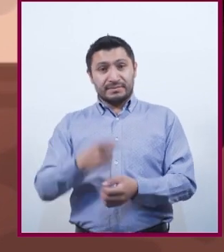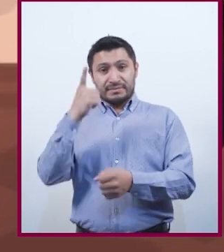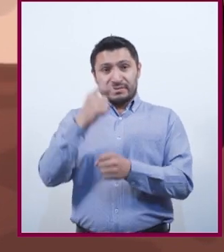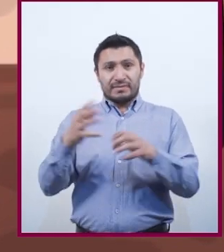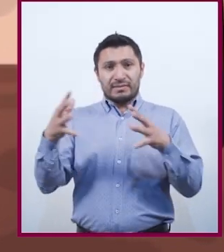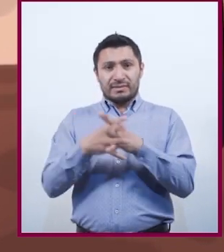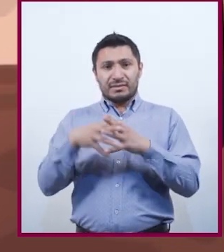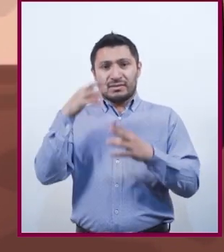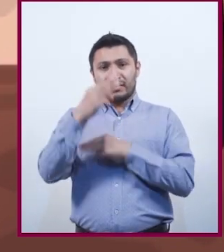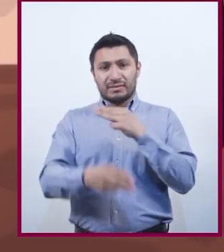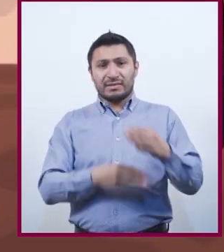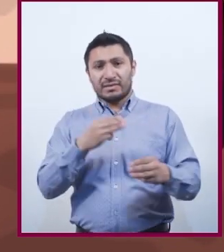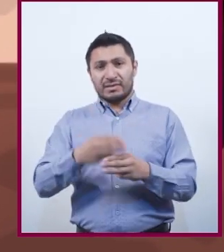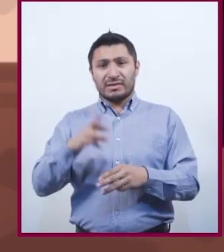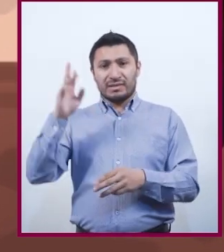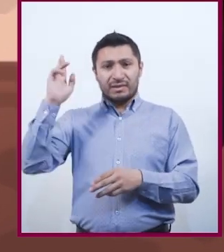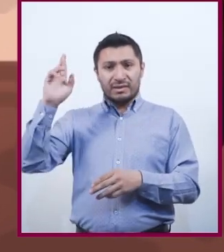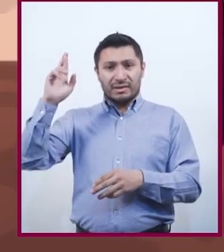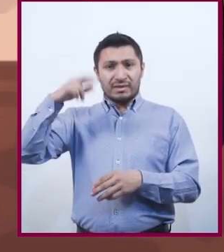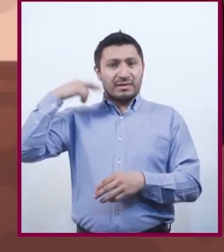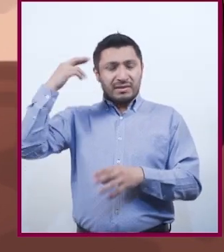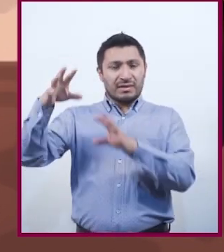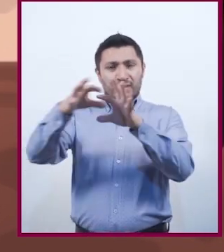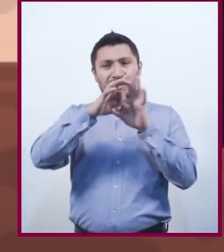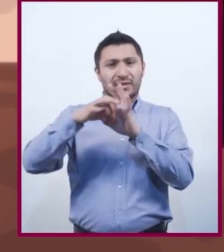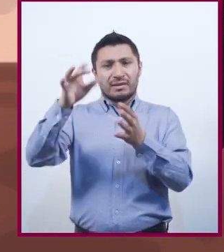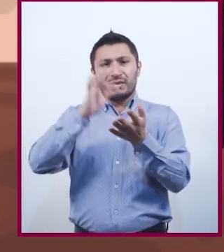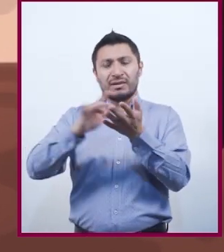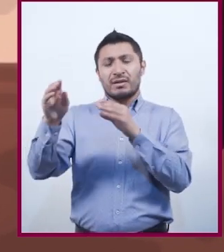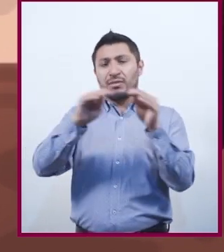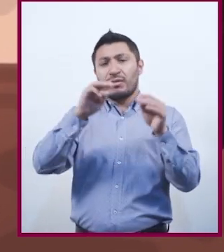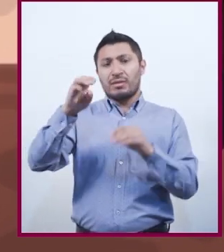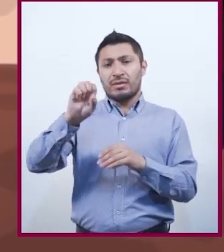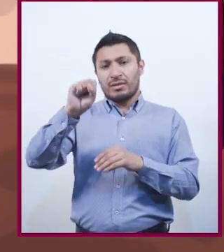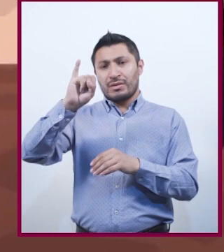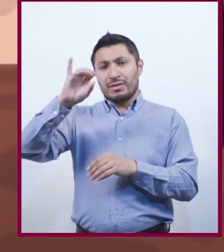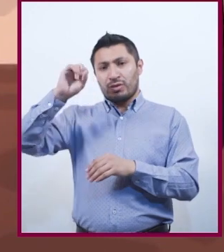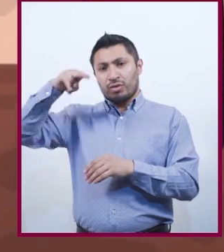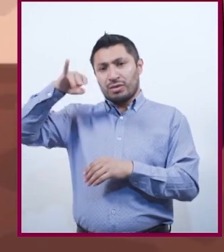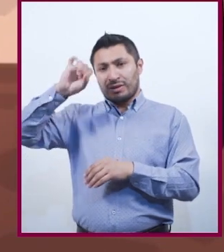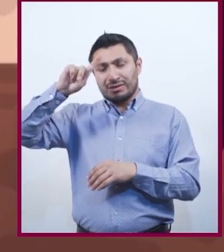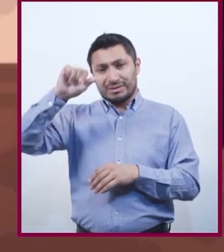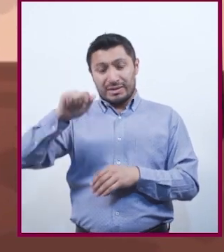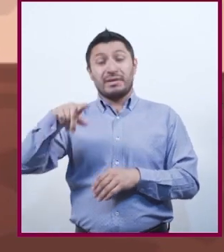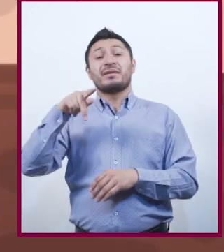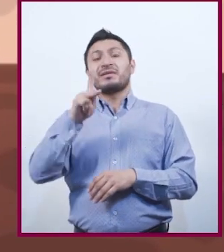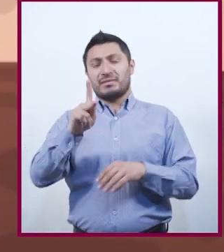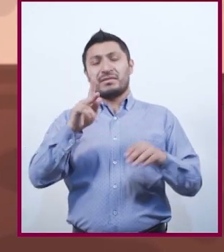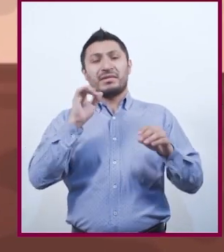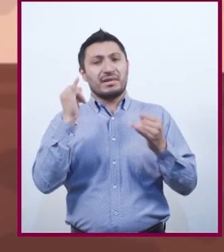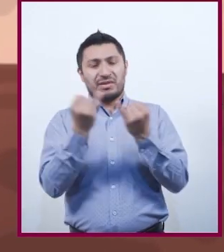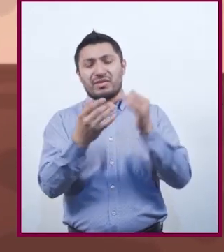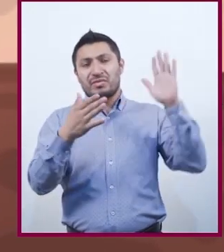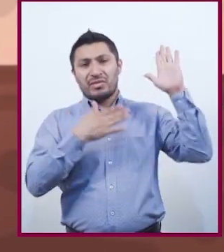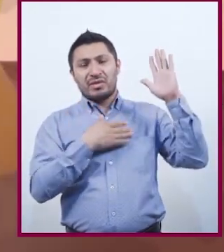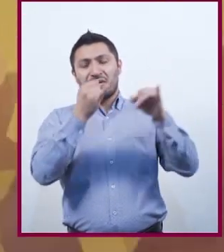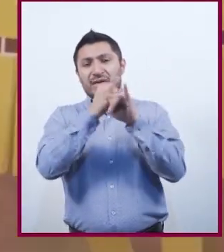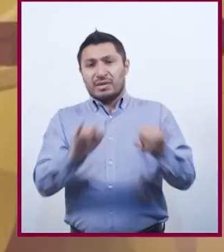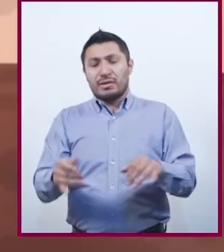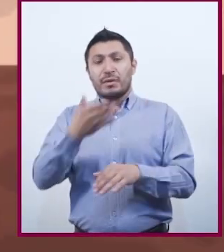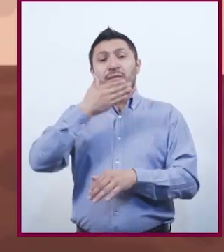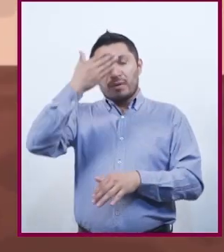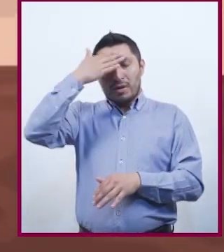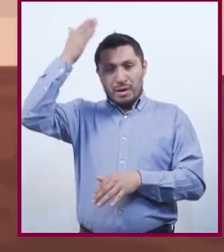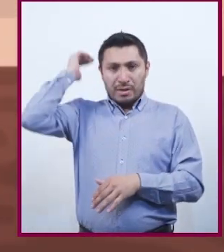Recapitulemos. Durante la Primera Guerra Mundial, Reino Unido apoya al movimiento sionista, pero también le promete la independencia a